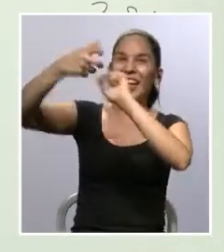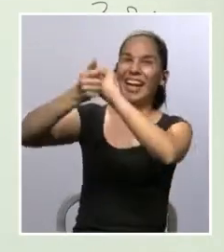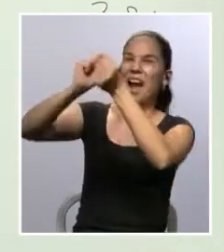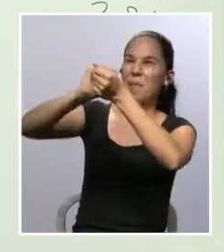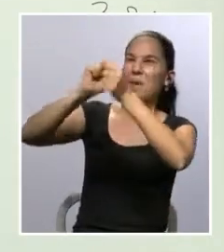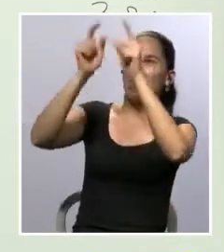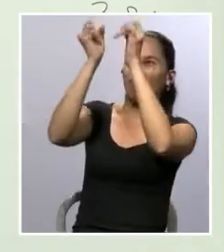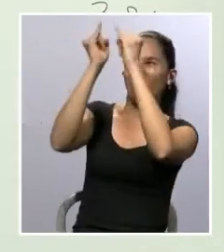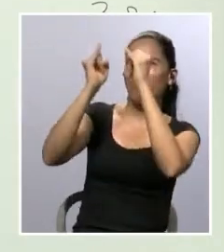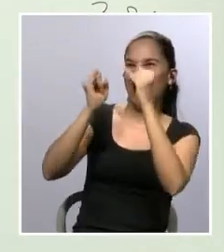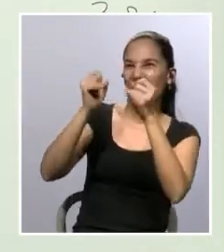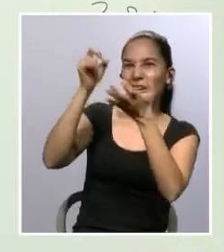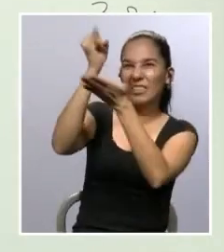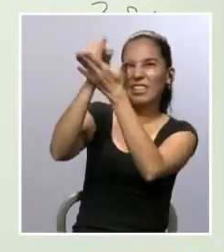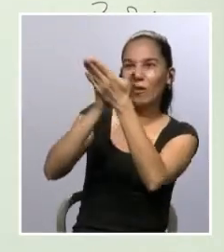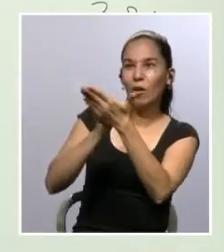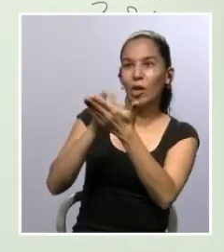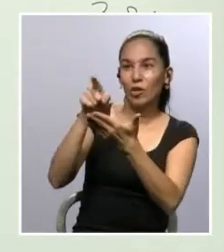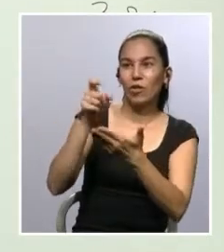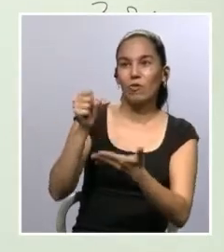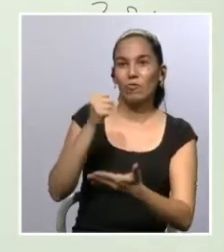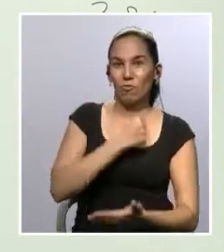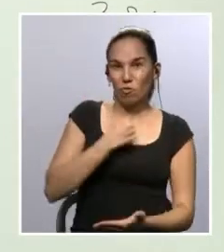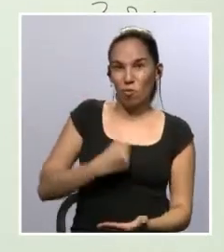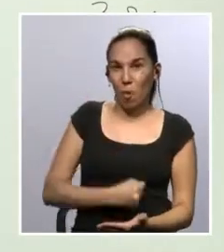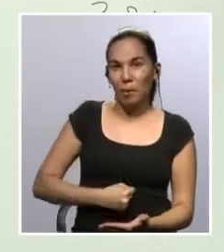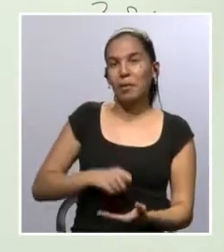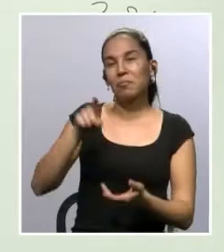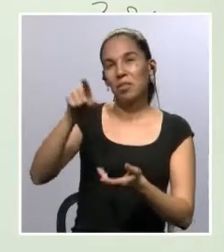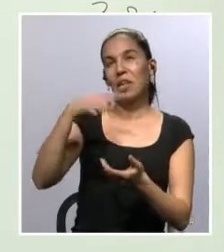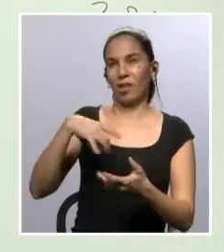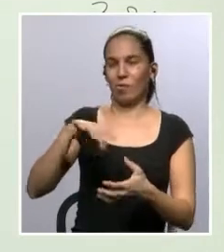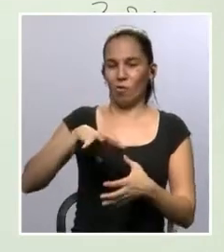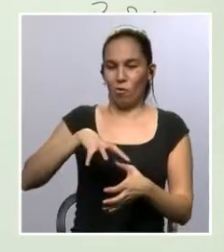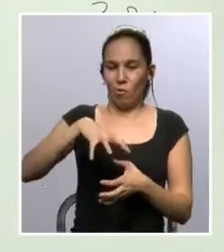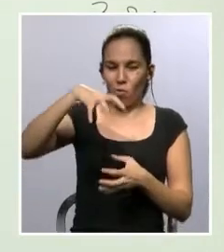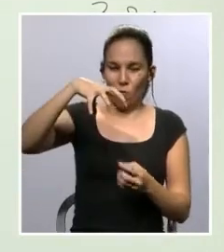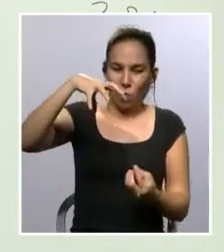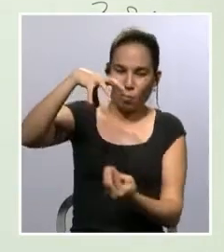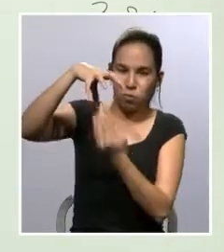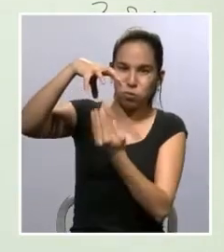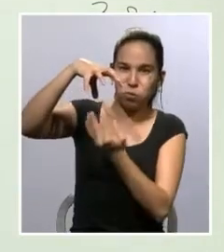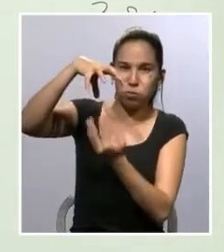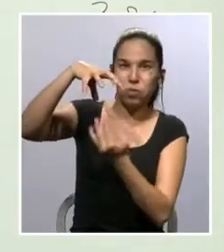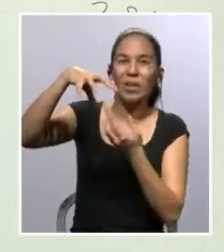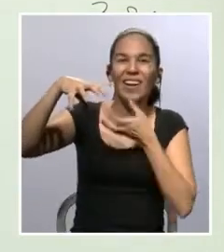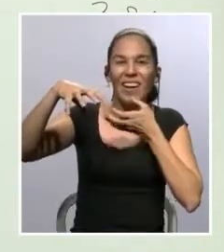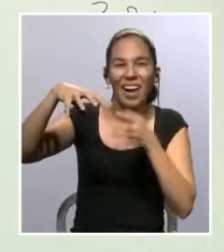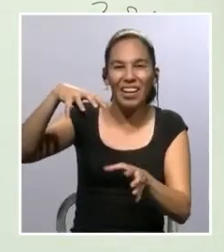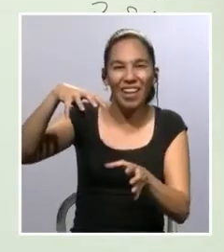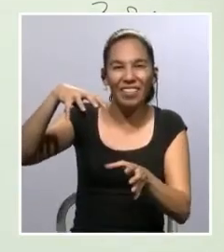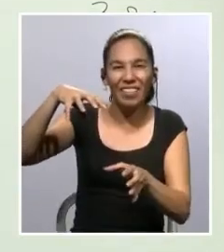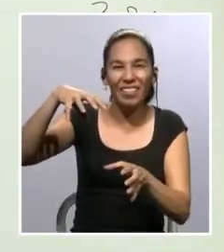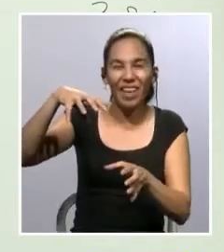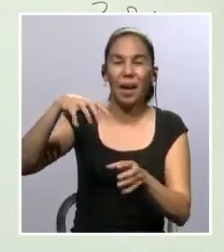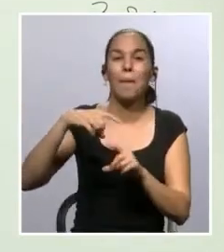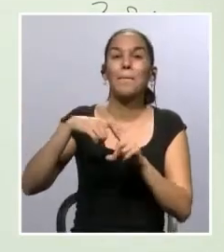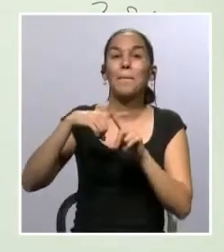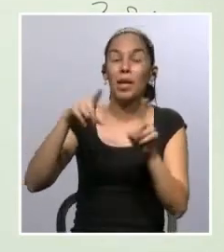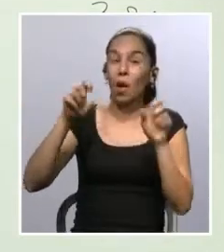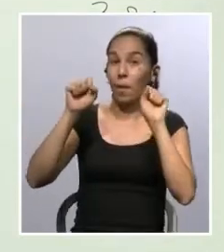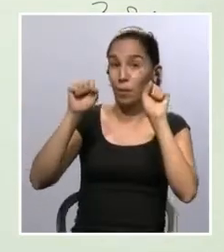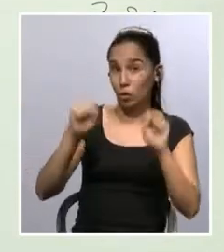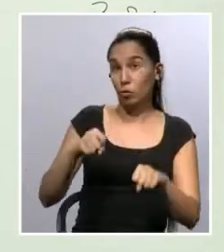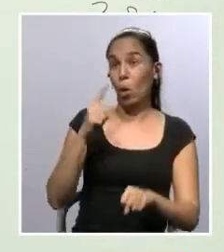lleno de aire caliente, ¿verdad? Pero sería el volumen y sería algo. Ahora, la posibilidad de